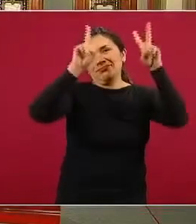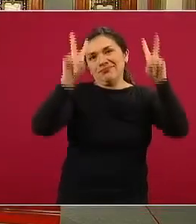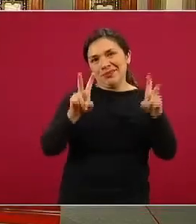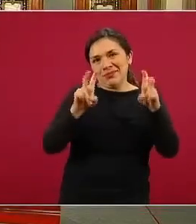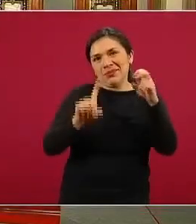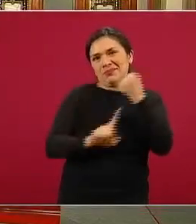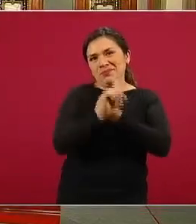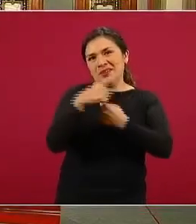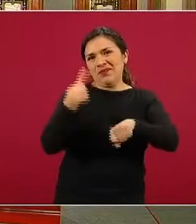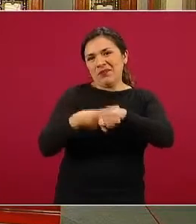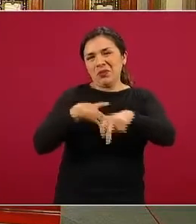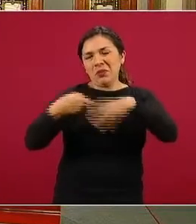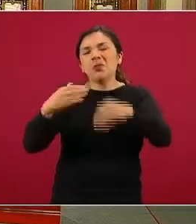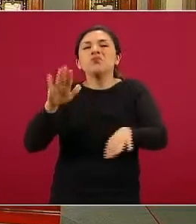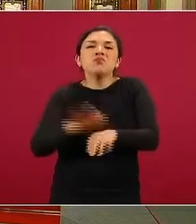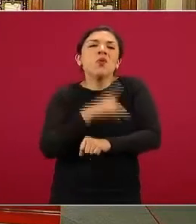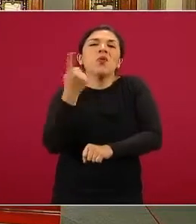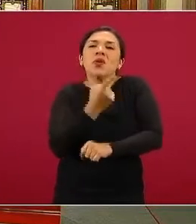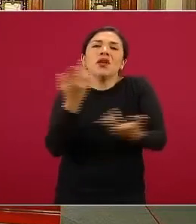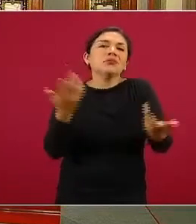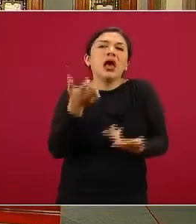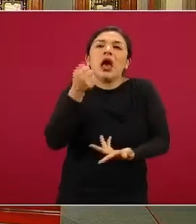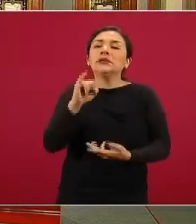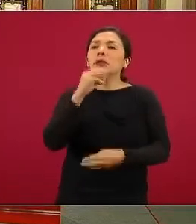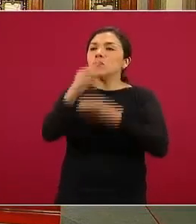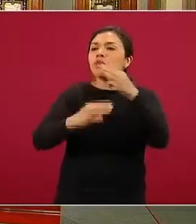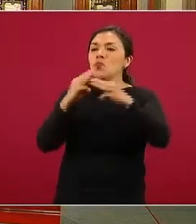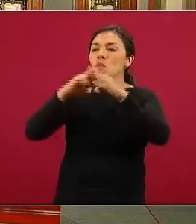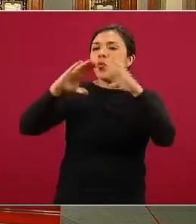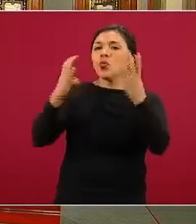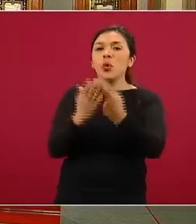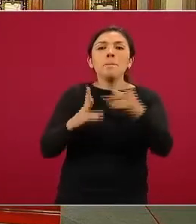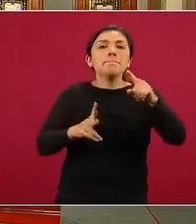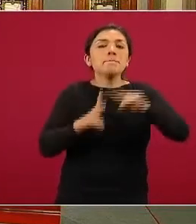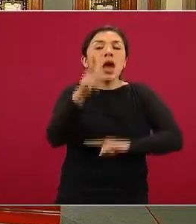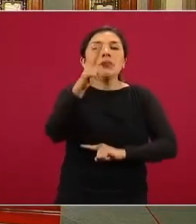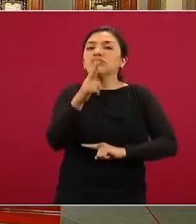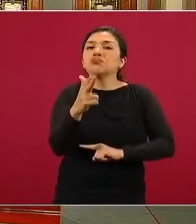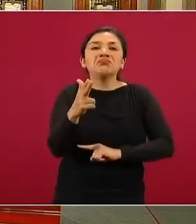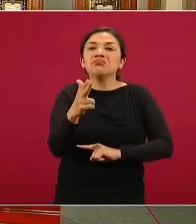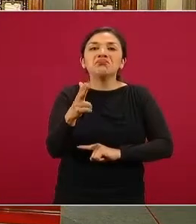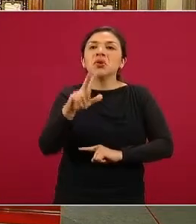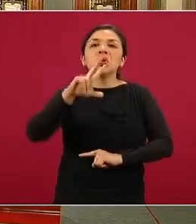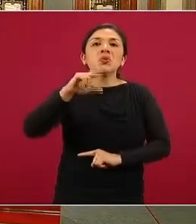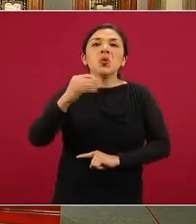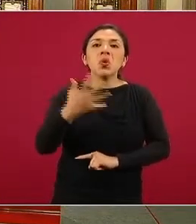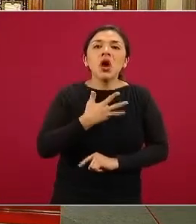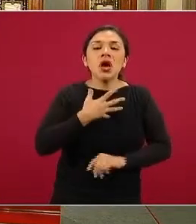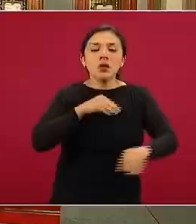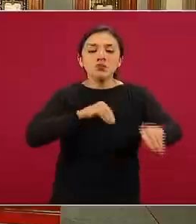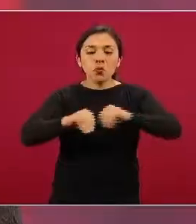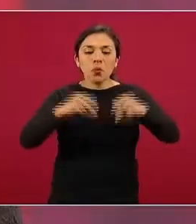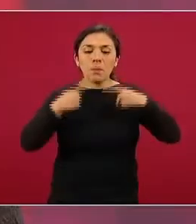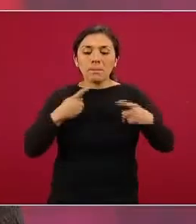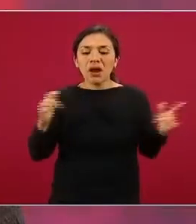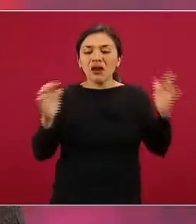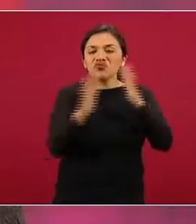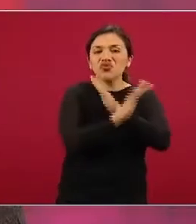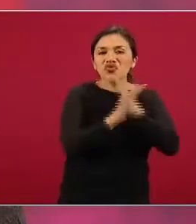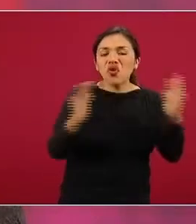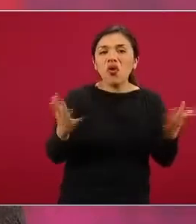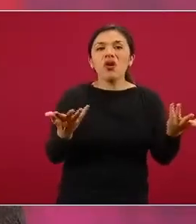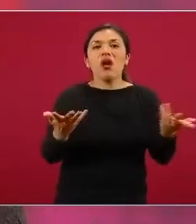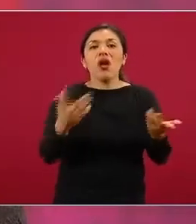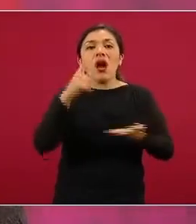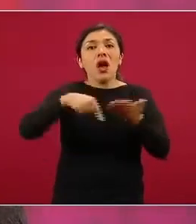qué razón? Por razones obvias, a nivel mundial se suspendieron las movilización de personas, en